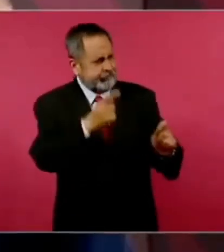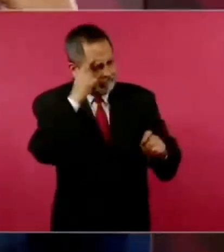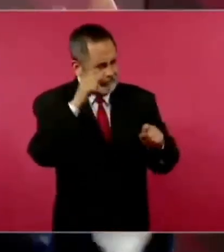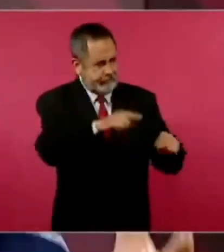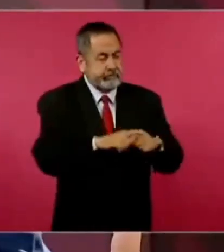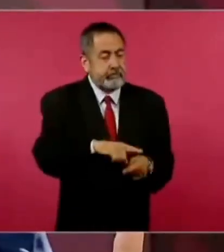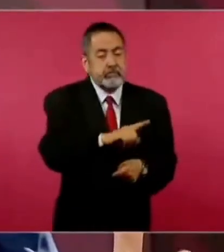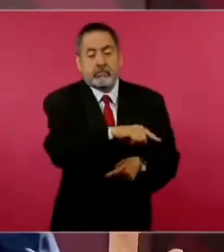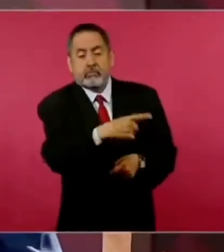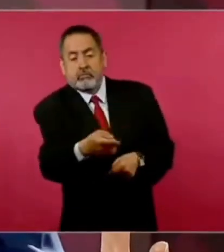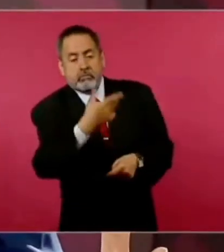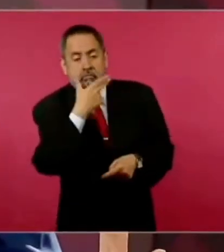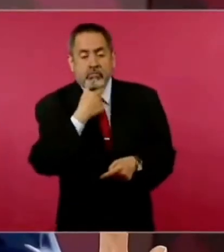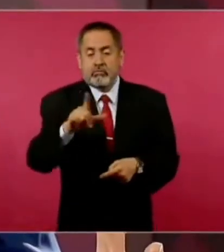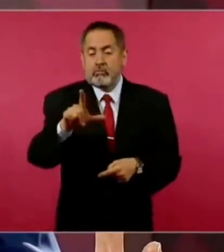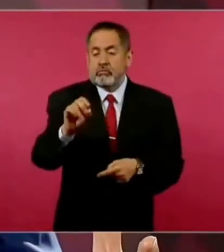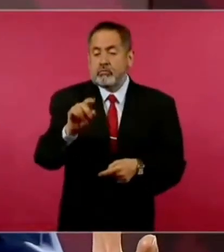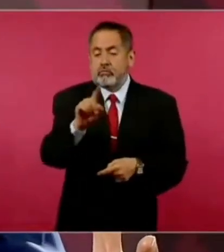Lozano Gracia